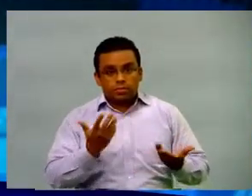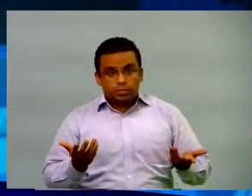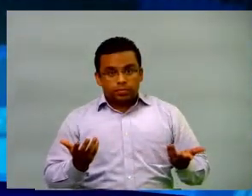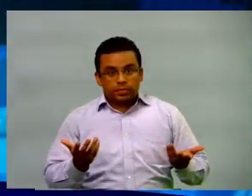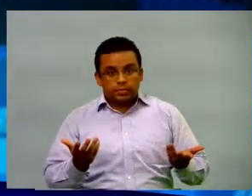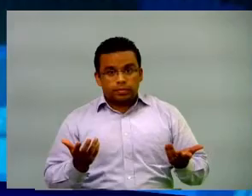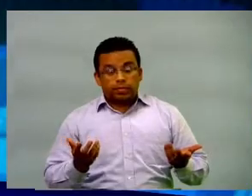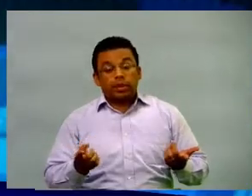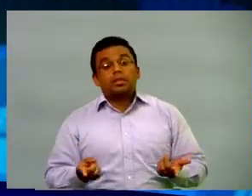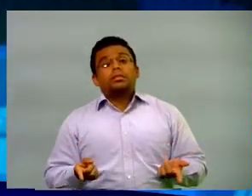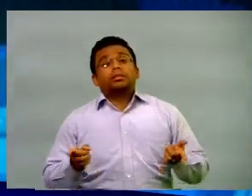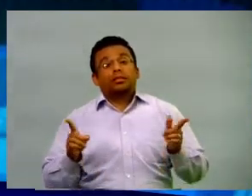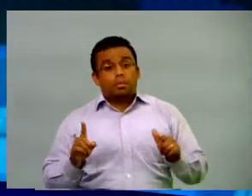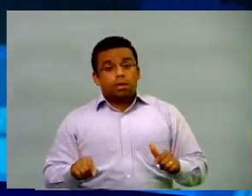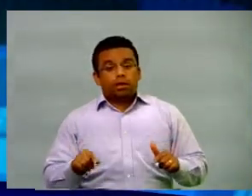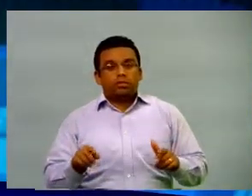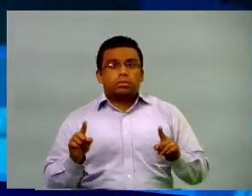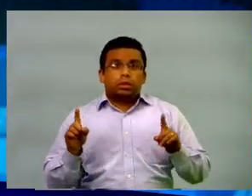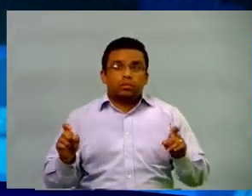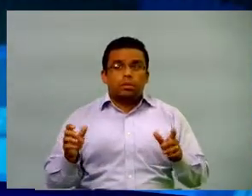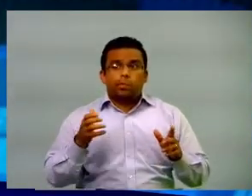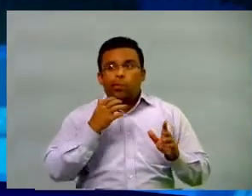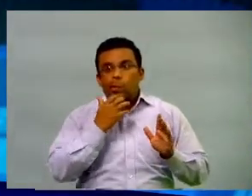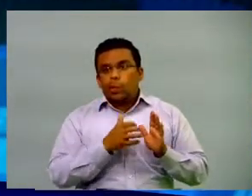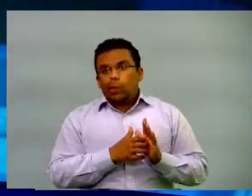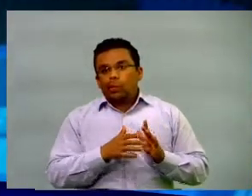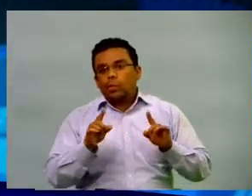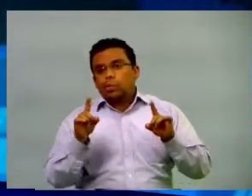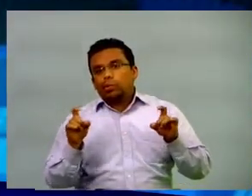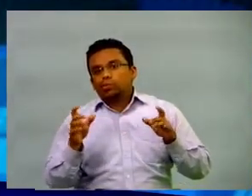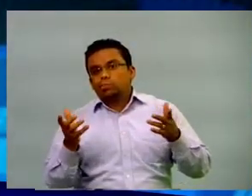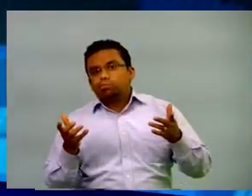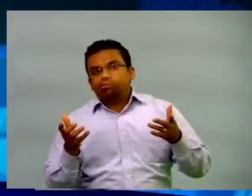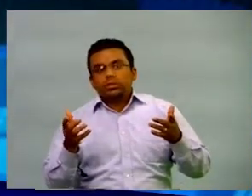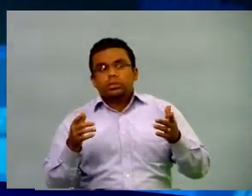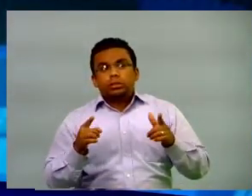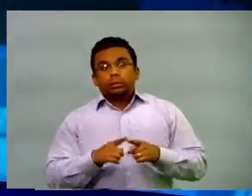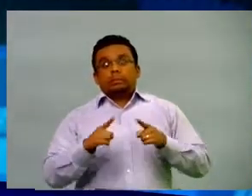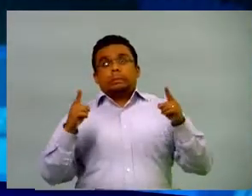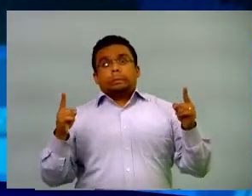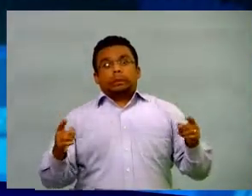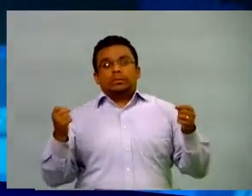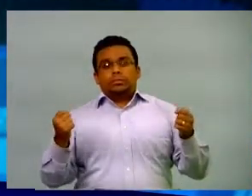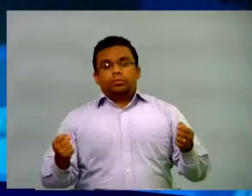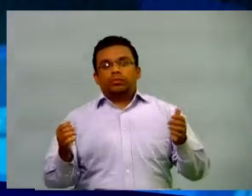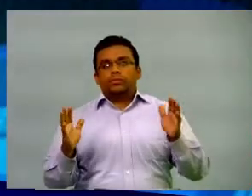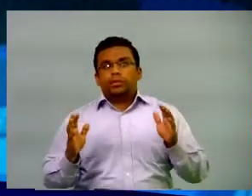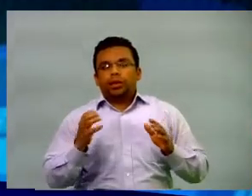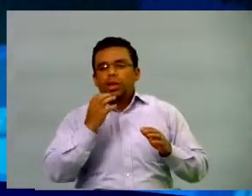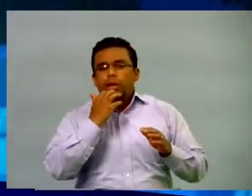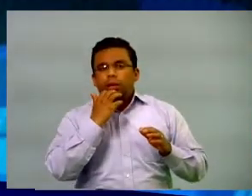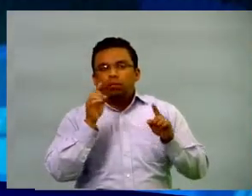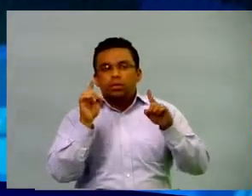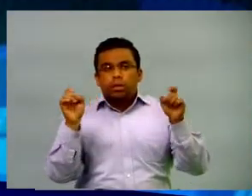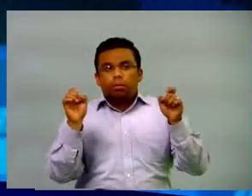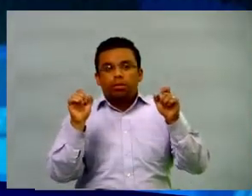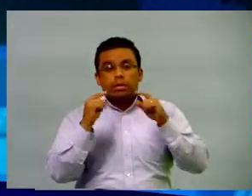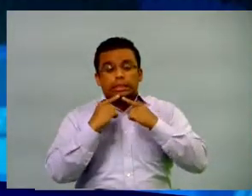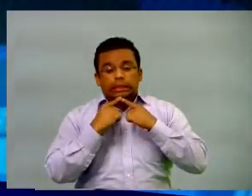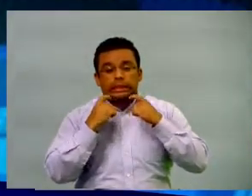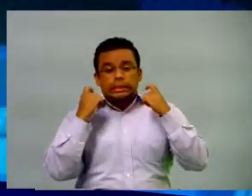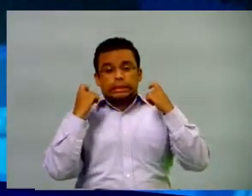Y temas altamente complejos, digamos un poco bajados de esa complejidad, un lenguaje